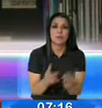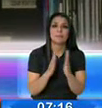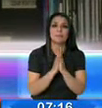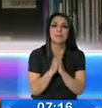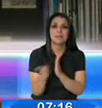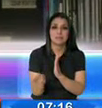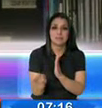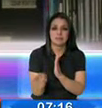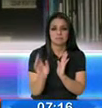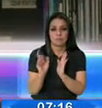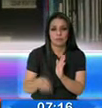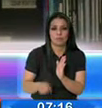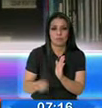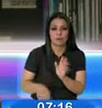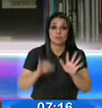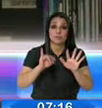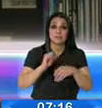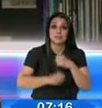defensa de Jorge Glass,